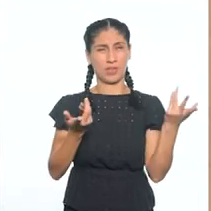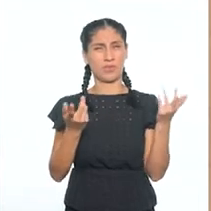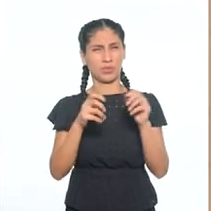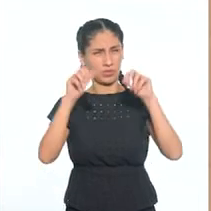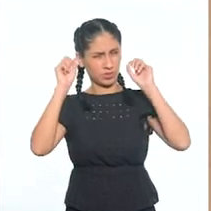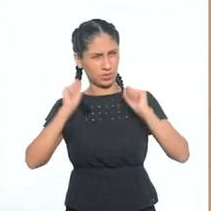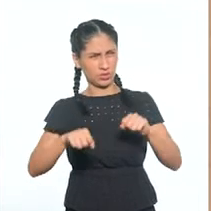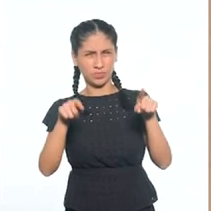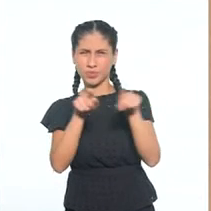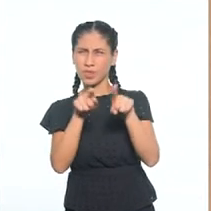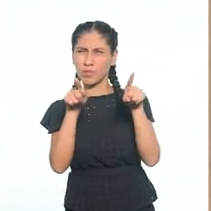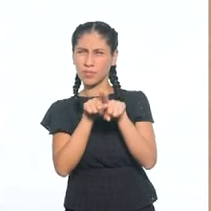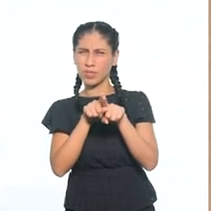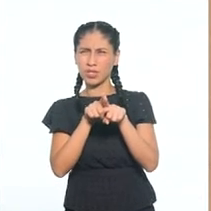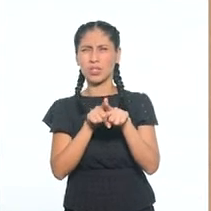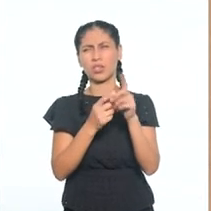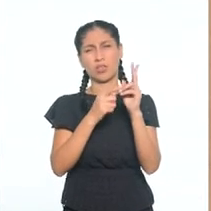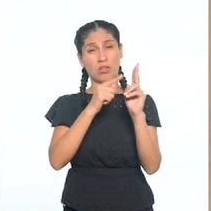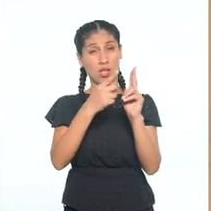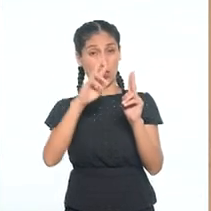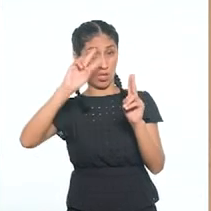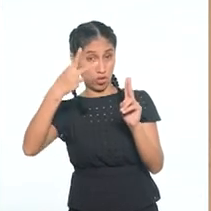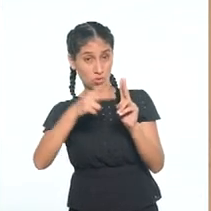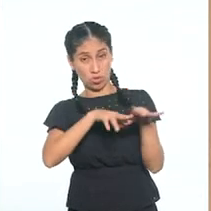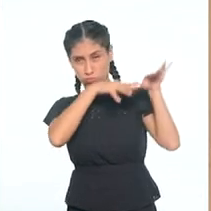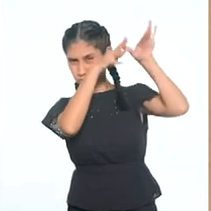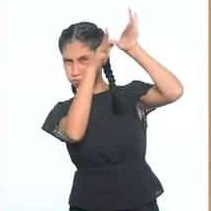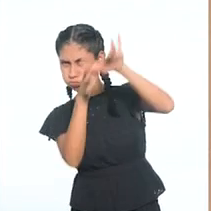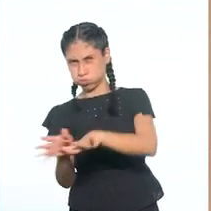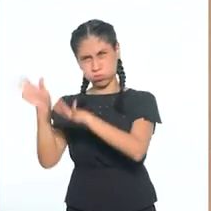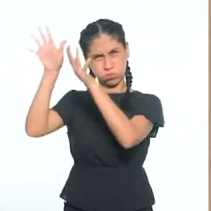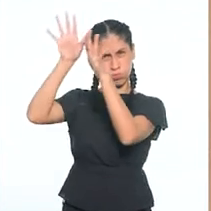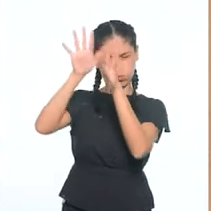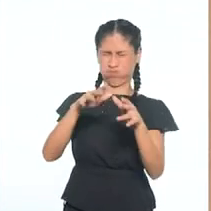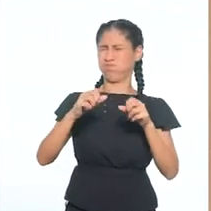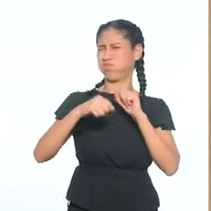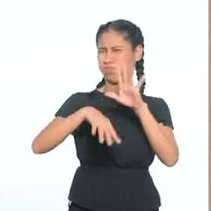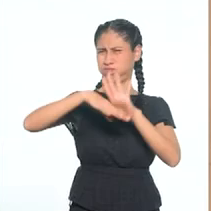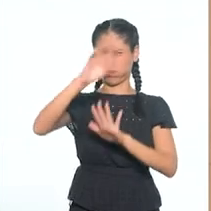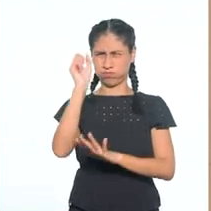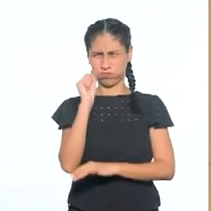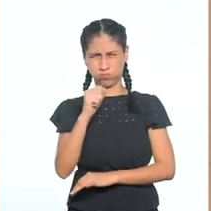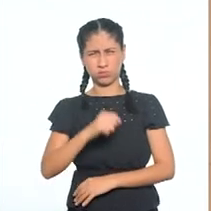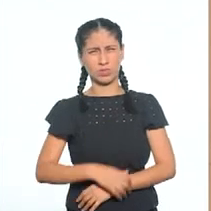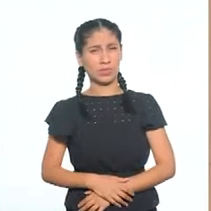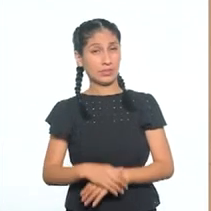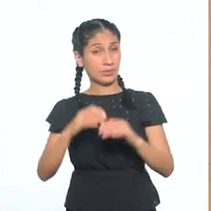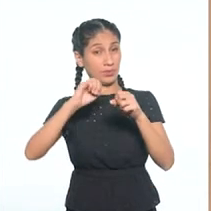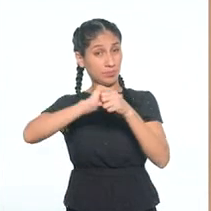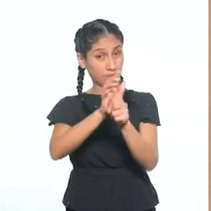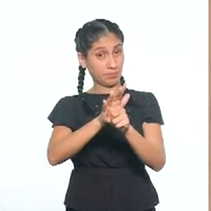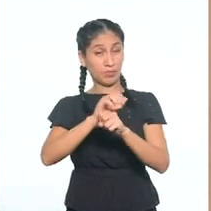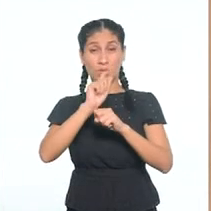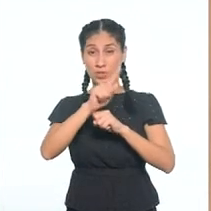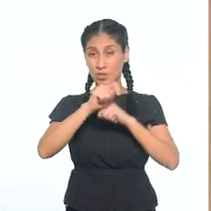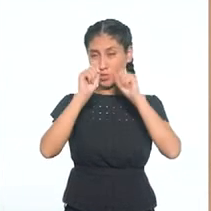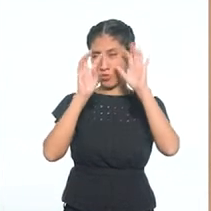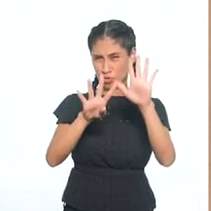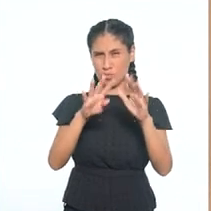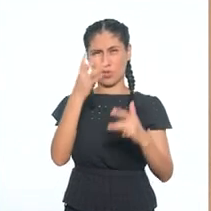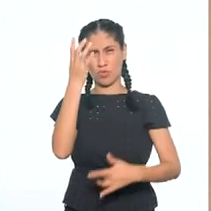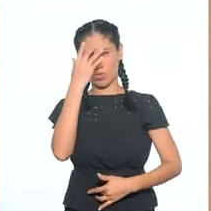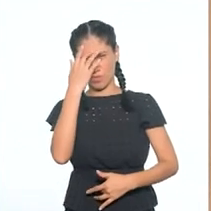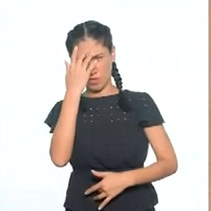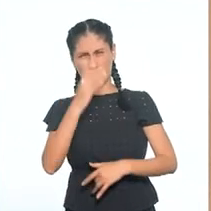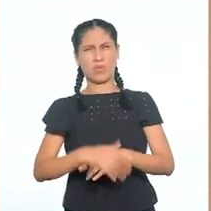es una de las razones por las cuales la segunda ola ha sido mucho más fuerte que la primera el kobe 19 es una enfermedad